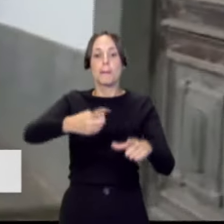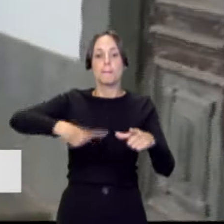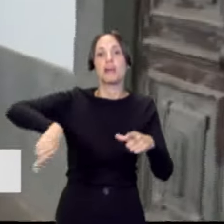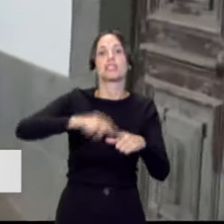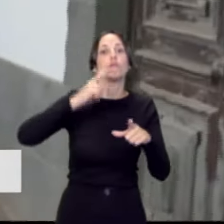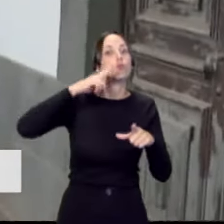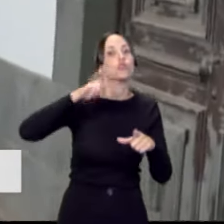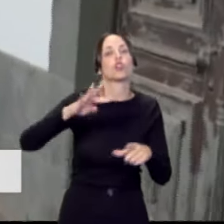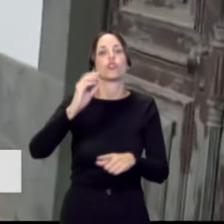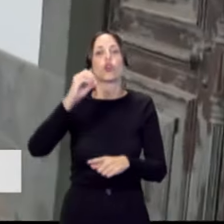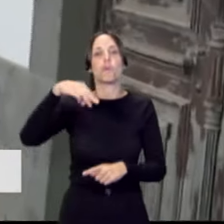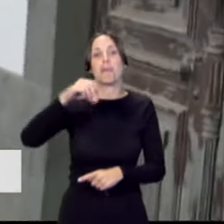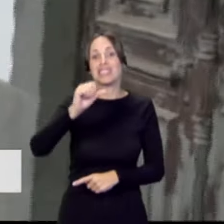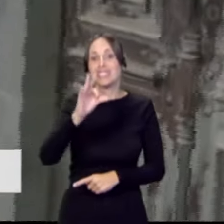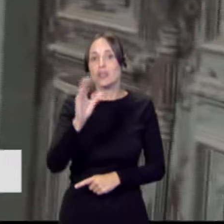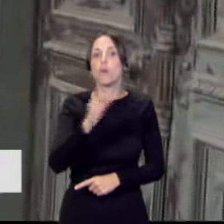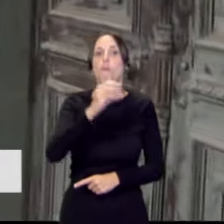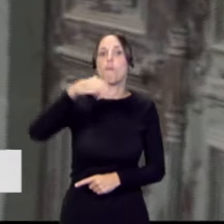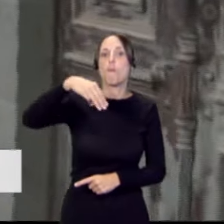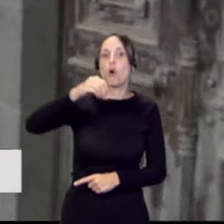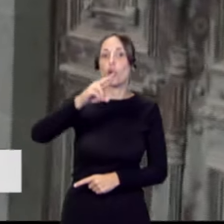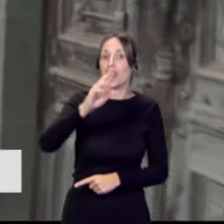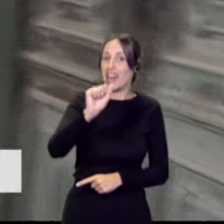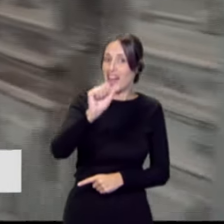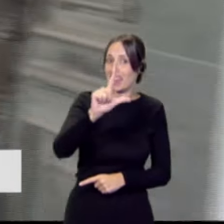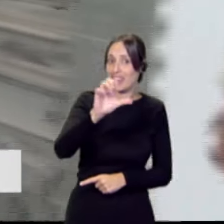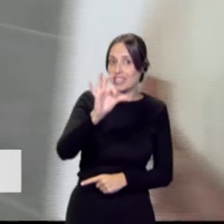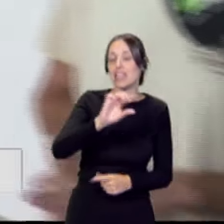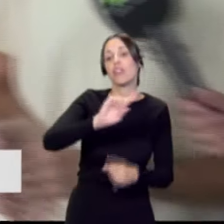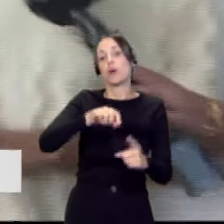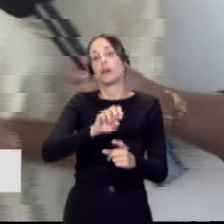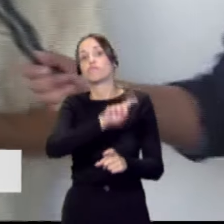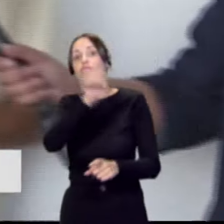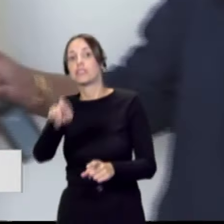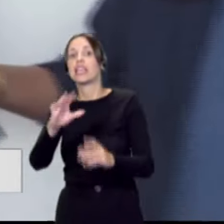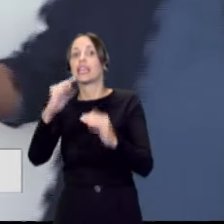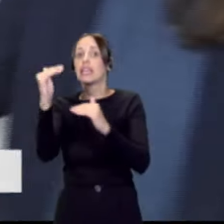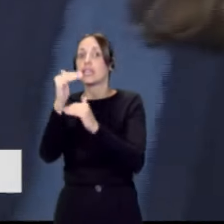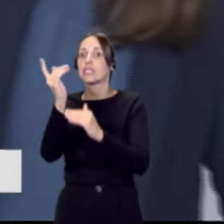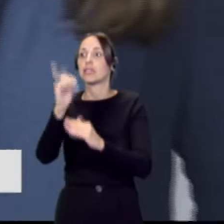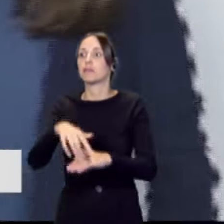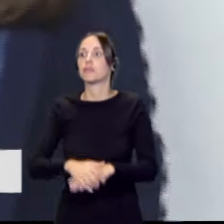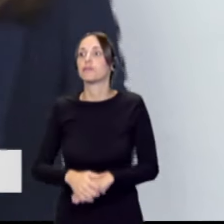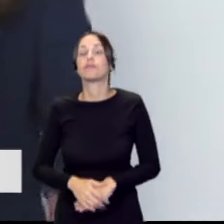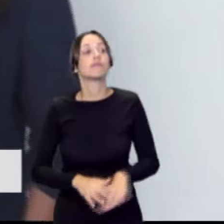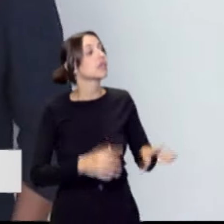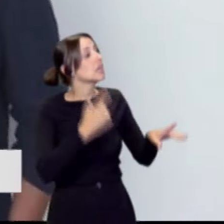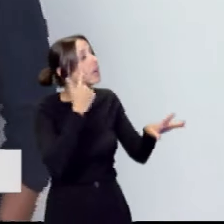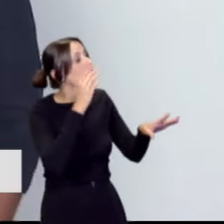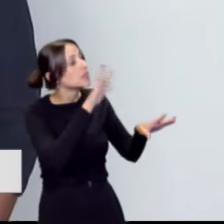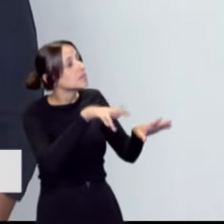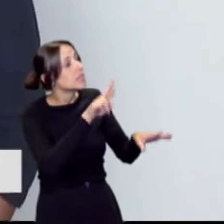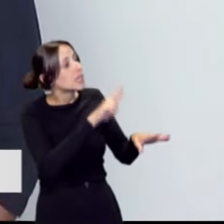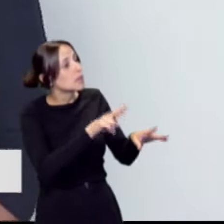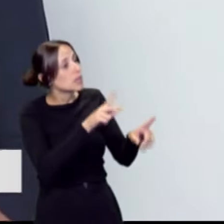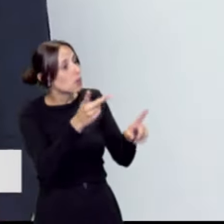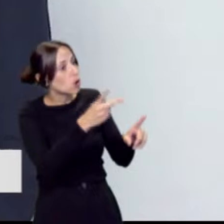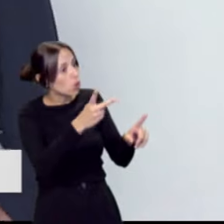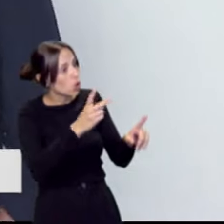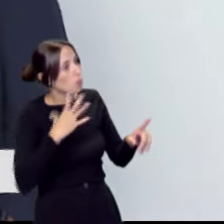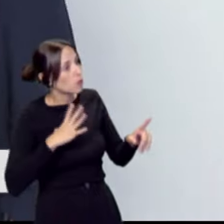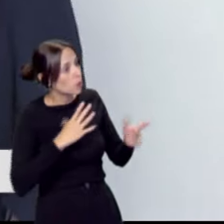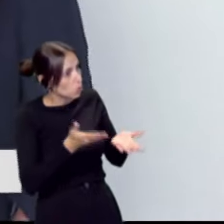Morales y a la iglesia también. Vale, chicos, repetimos la escena de ustedes dos, porfa, cuando puedan. Sí,